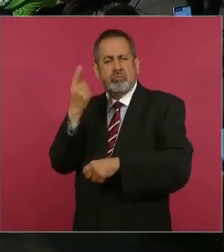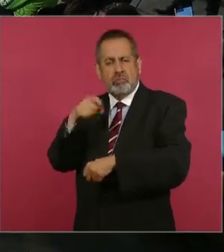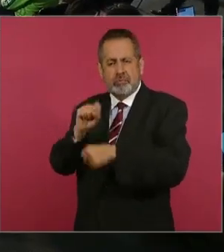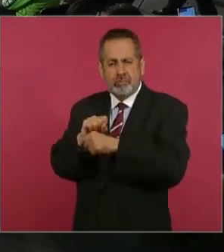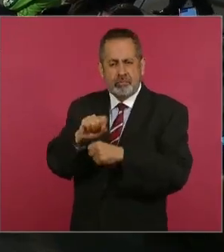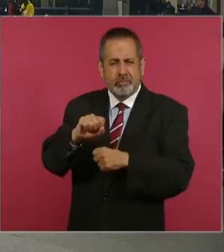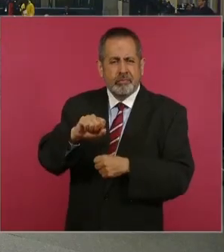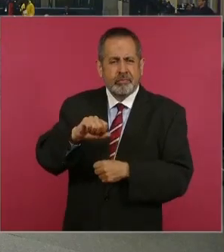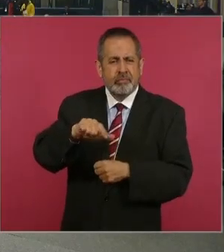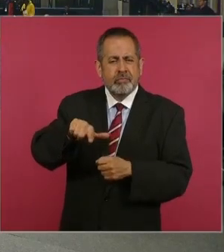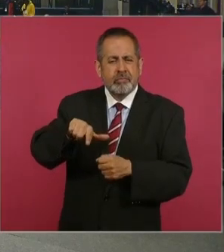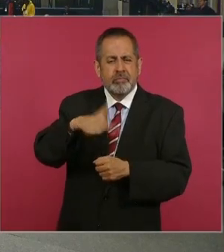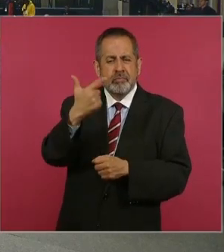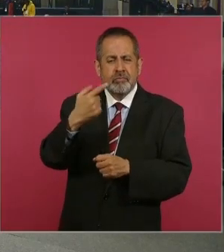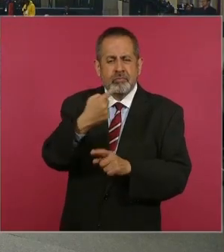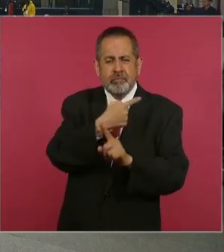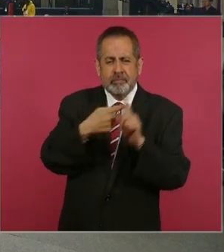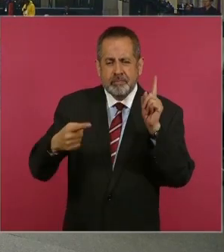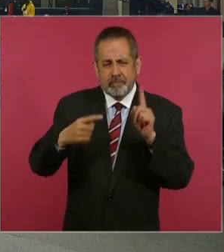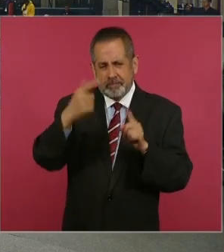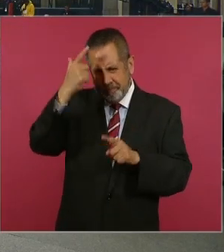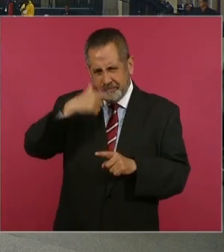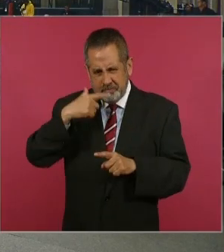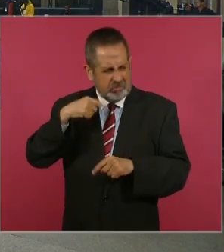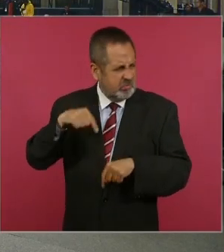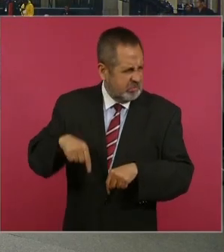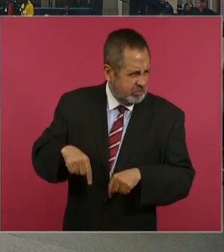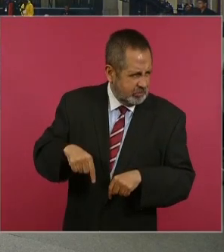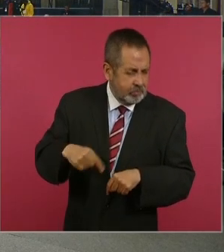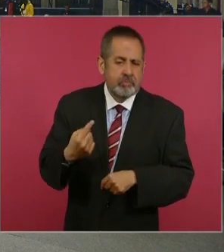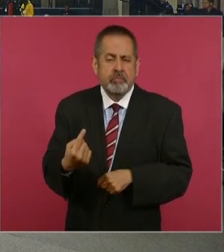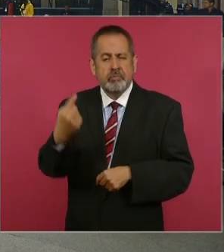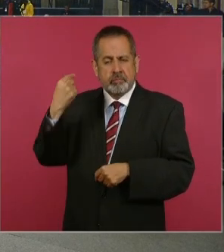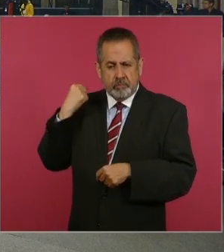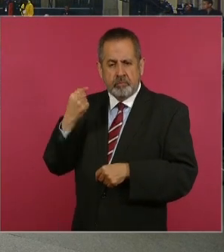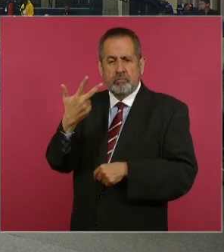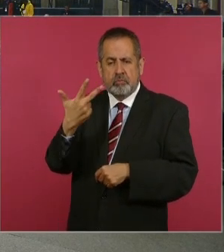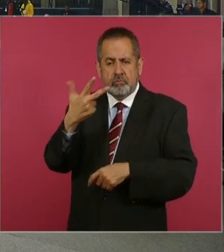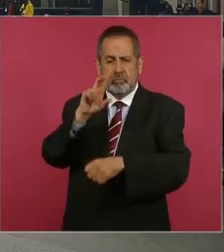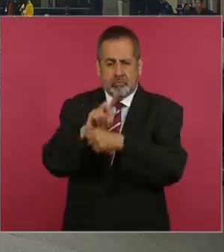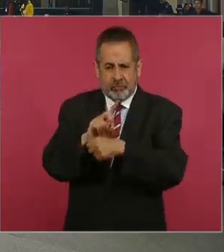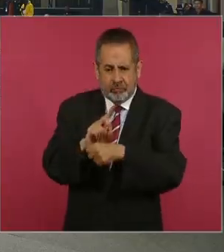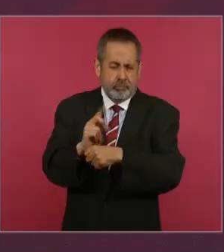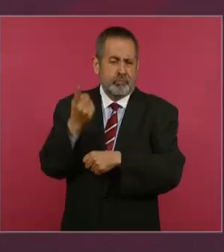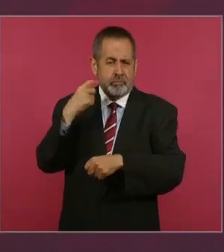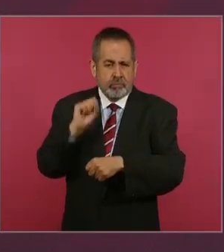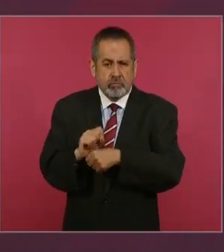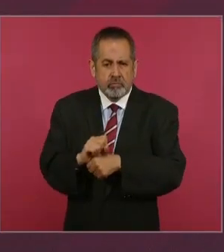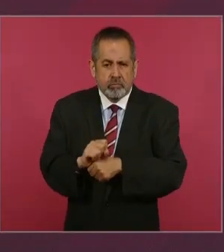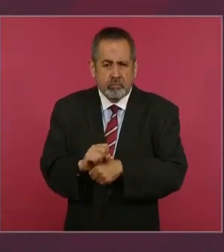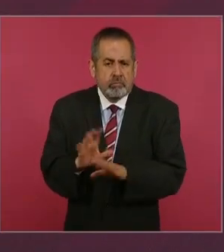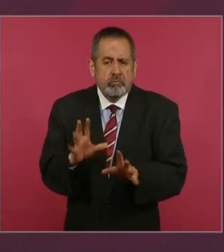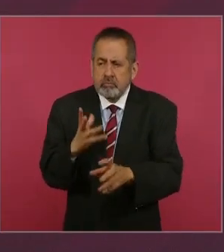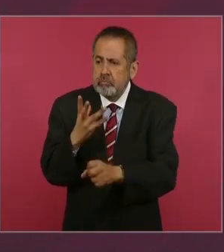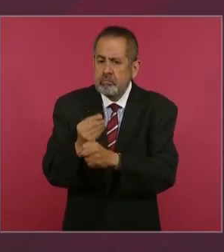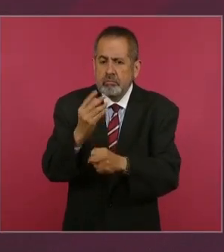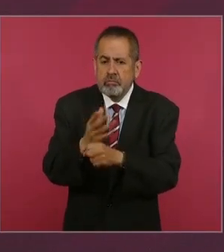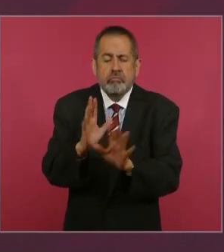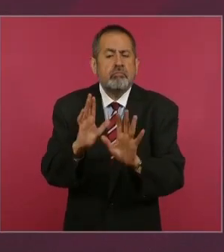la no de hoy de hoy hace 8 días y ya se